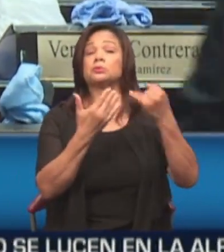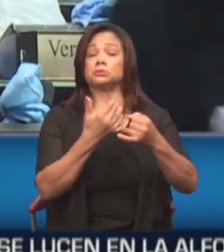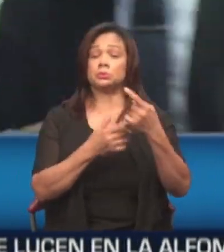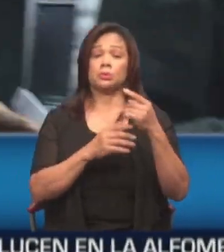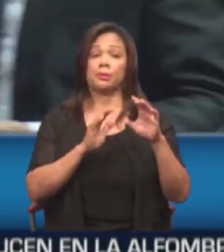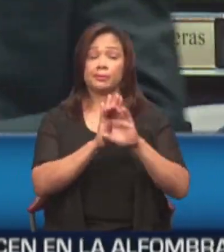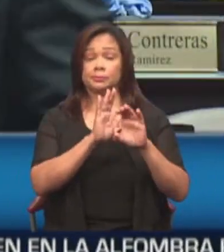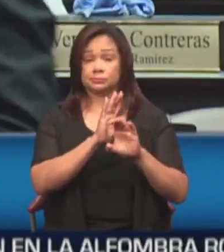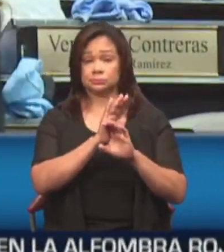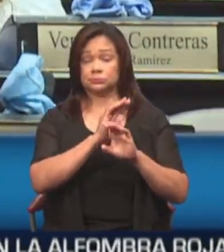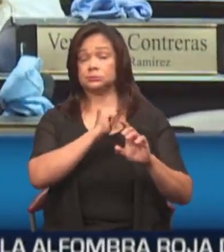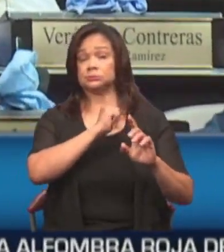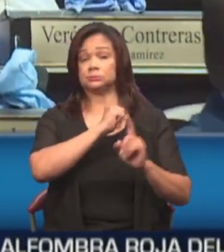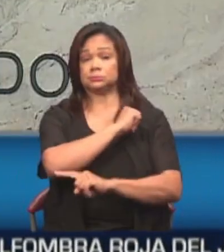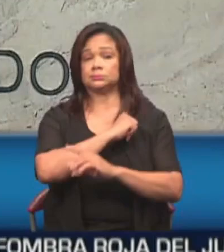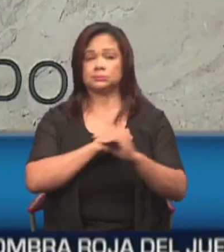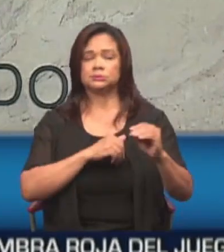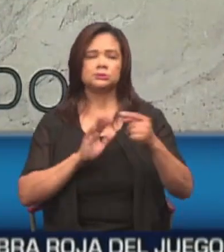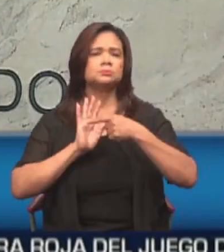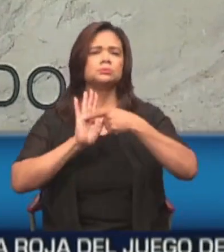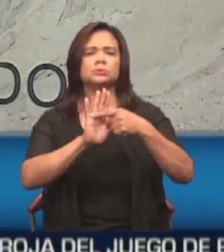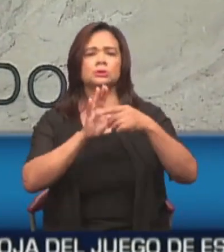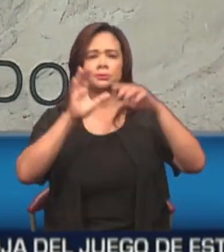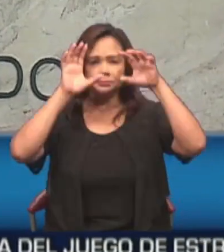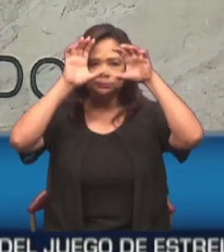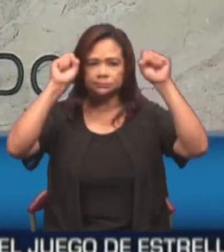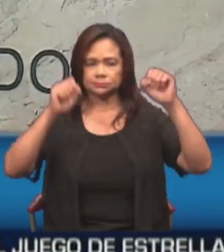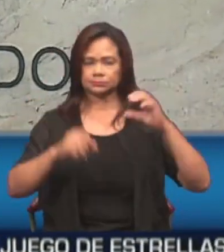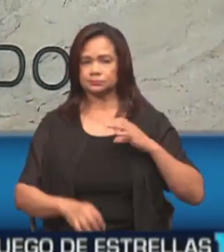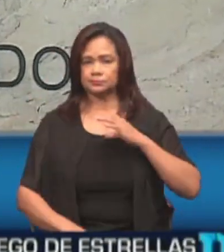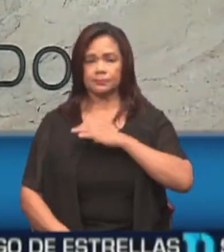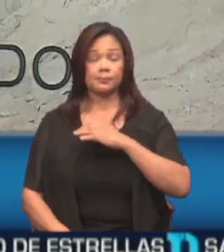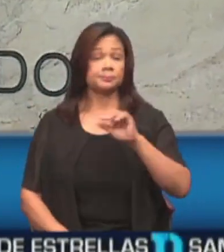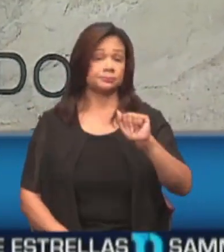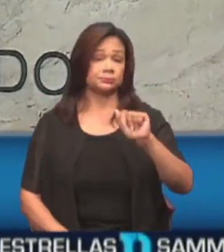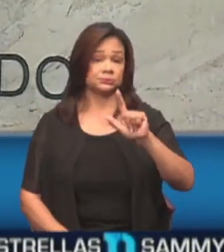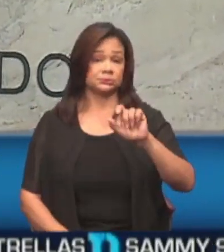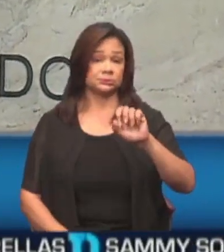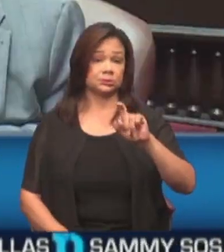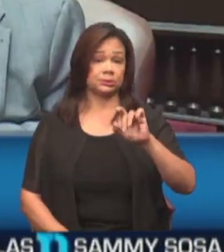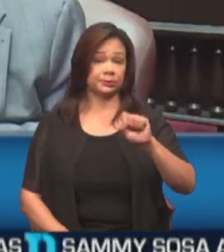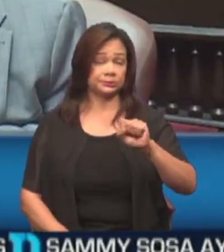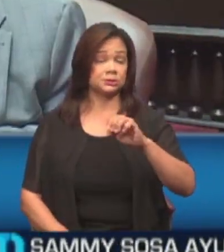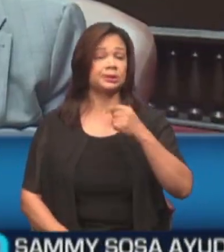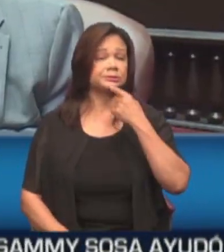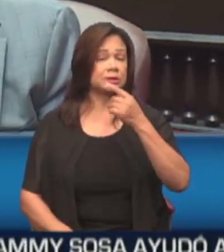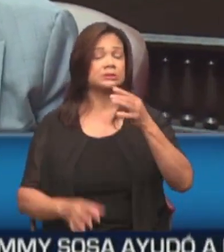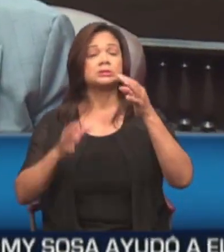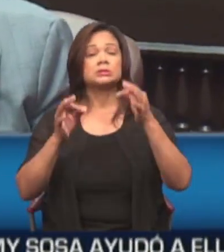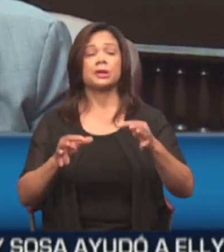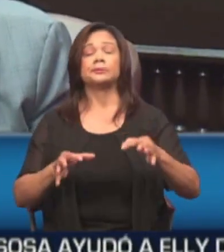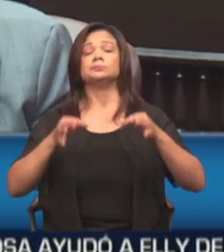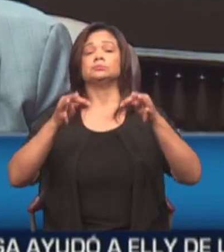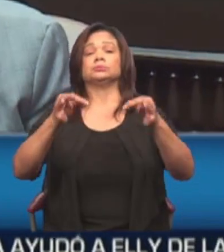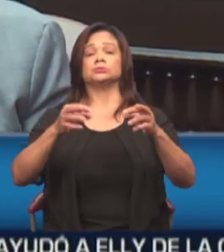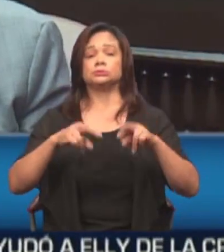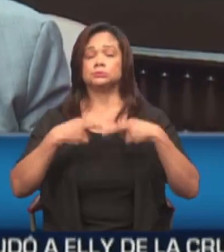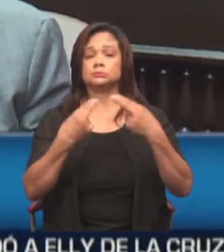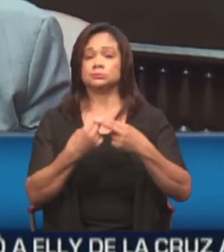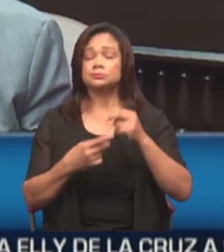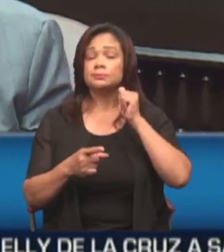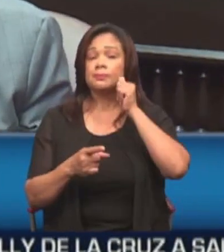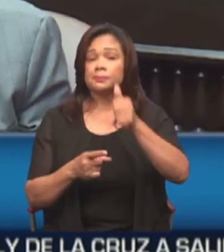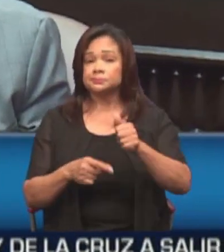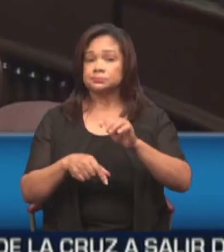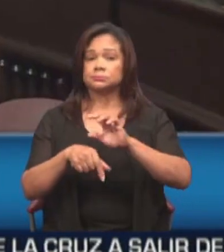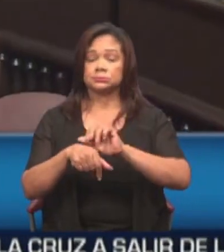código penal en vistas públicas el presidente de la comisión Alexis Jiménez precisó Que decidieron posponer la reunión de hoy para mañana